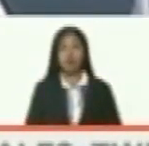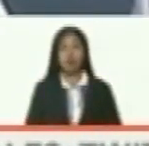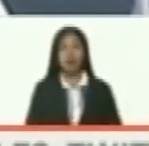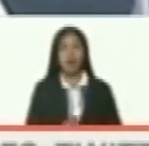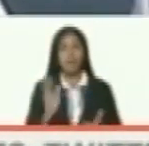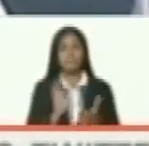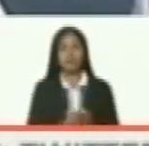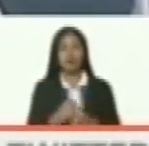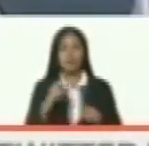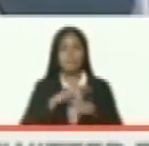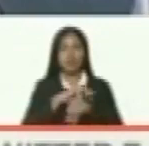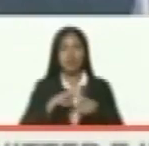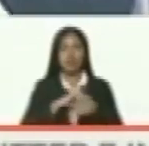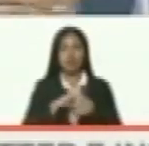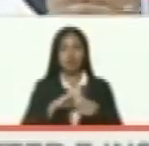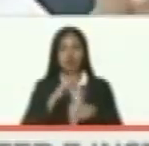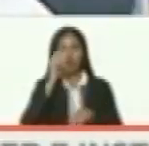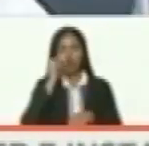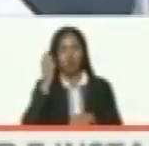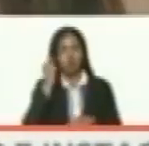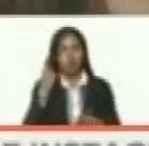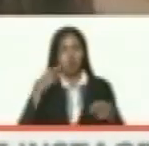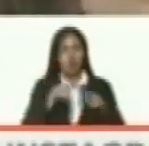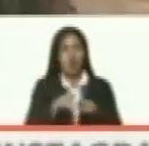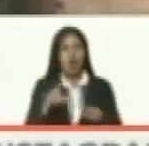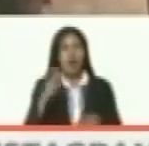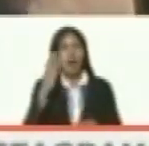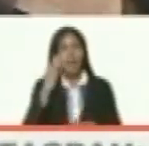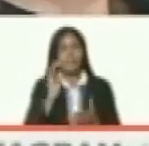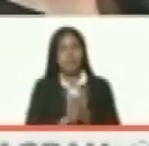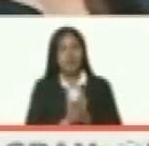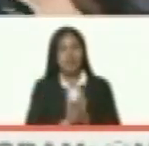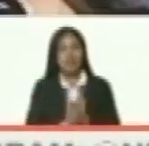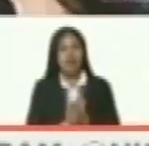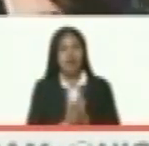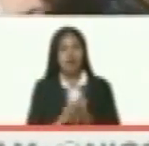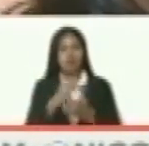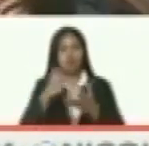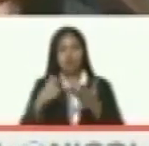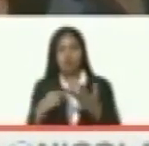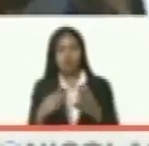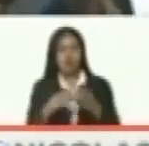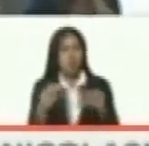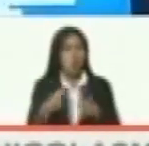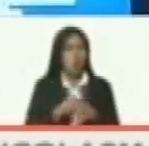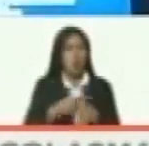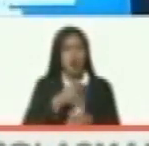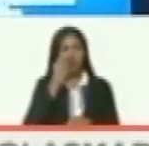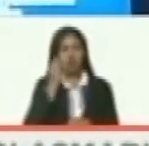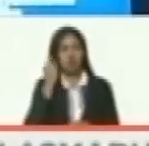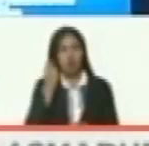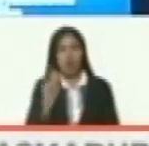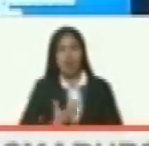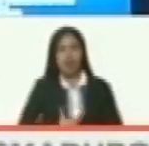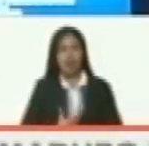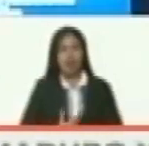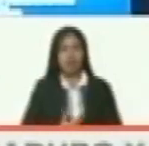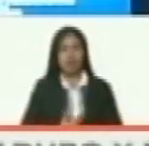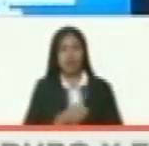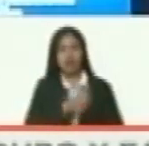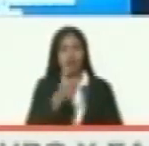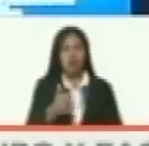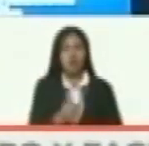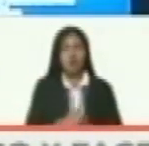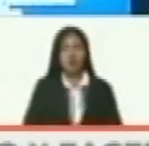compañeros ministros, ministras, compañera Jacqueline Faría, gobernadores, gobernadoras, alcaldes,